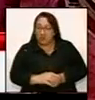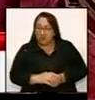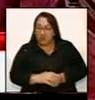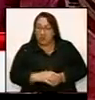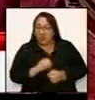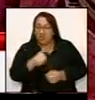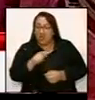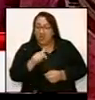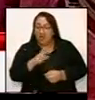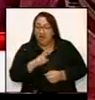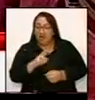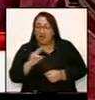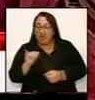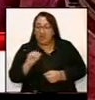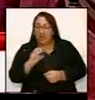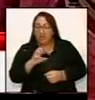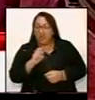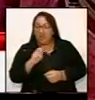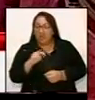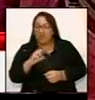Daniel Salaverri y Yesenia Ponce